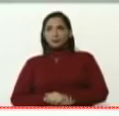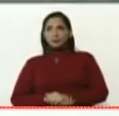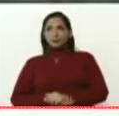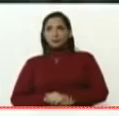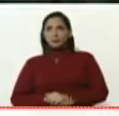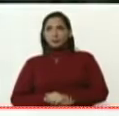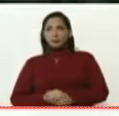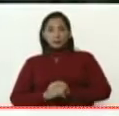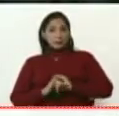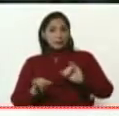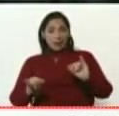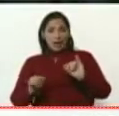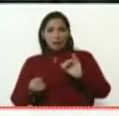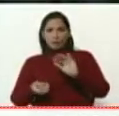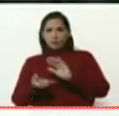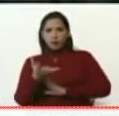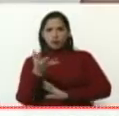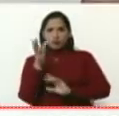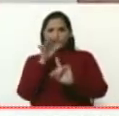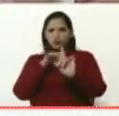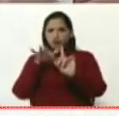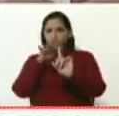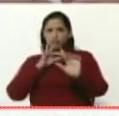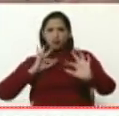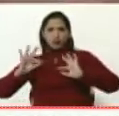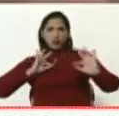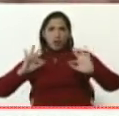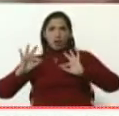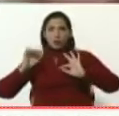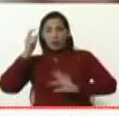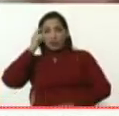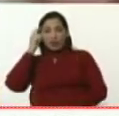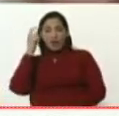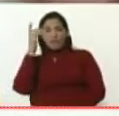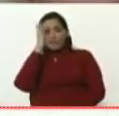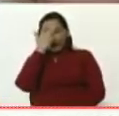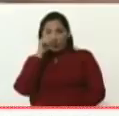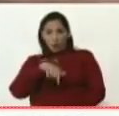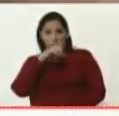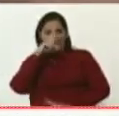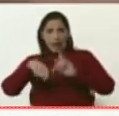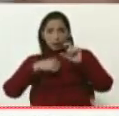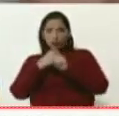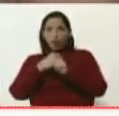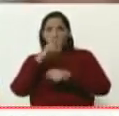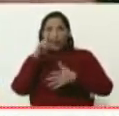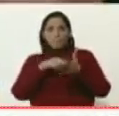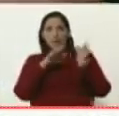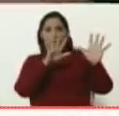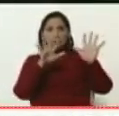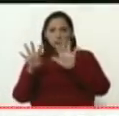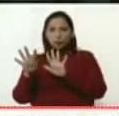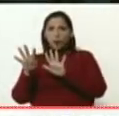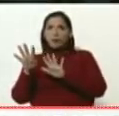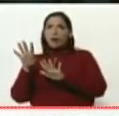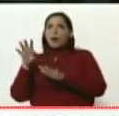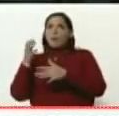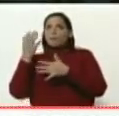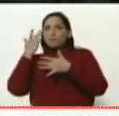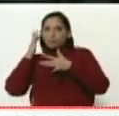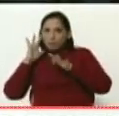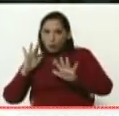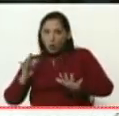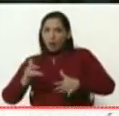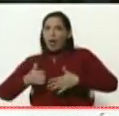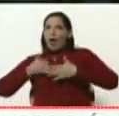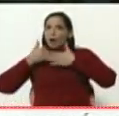ya que montaron la pantomima que montaron en los días de febrero de este año 2019, por lo menos por razones humanitarias,